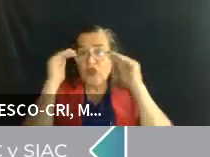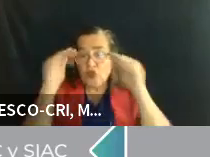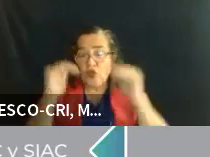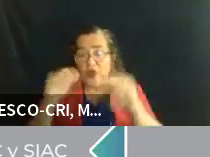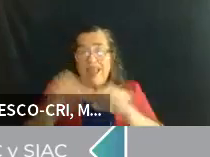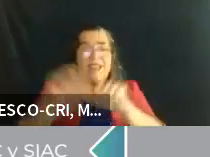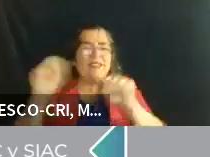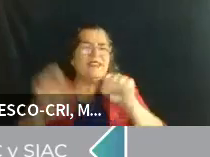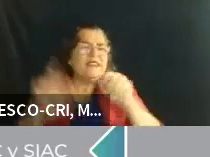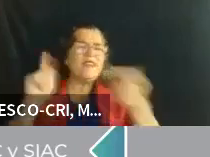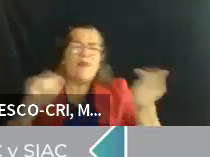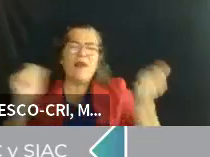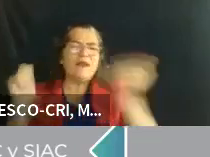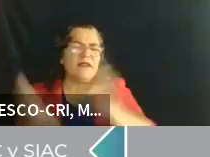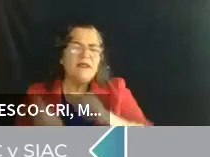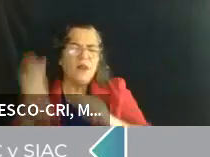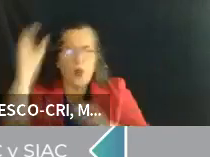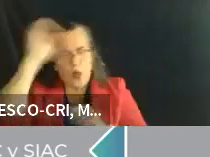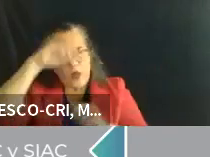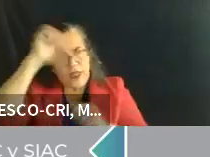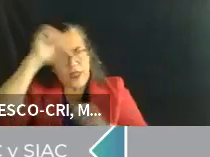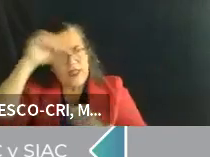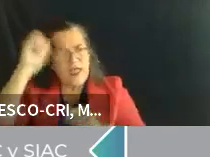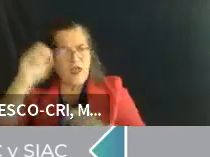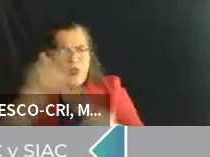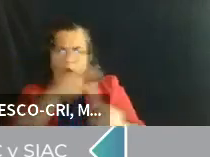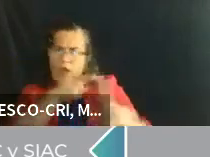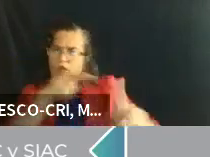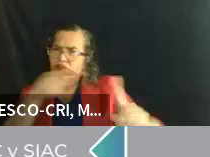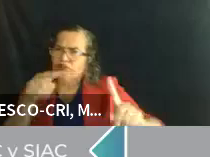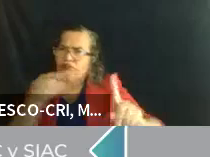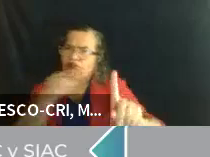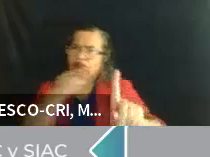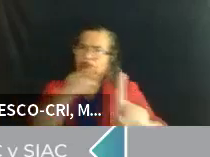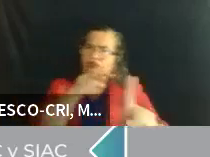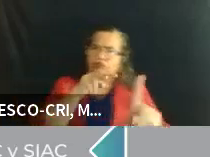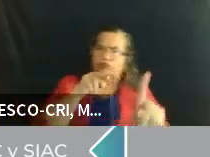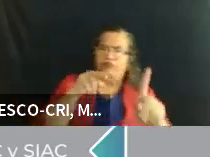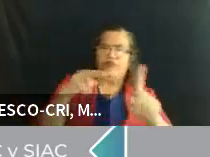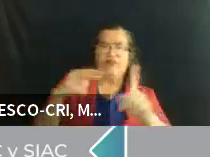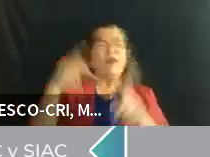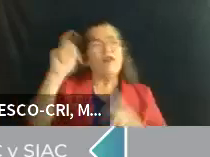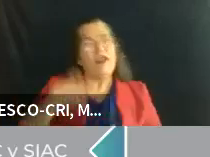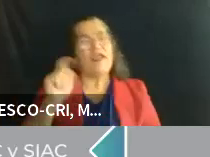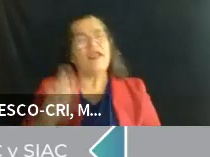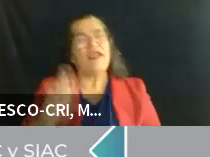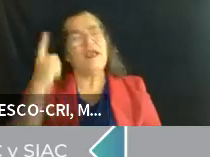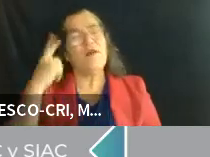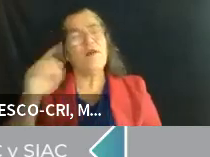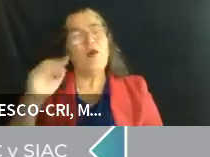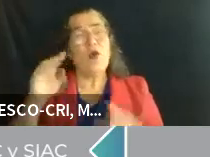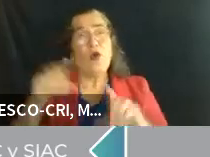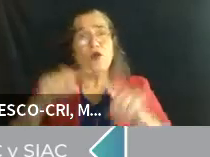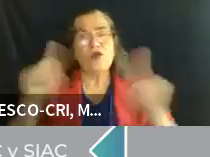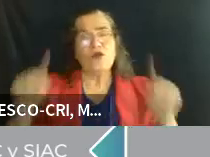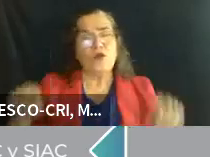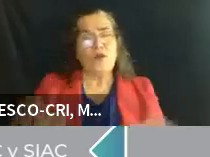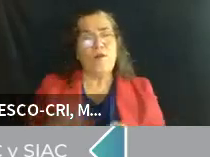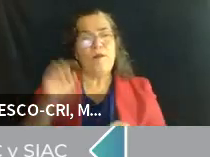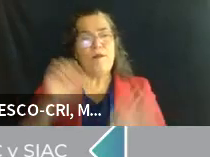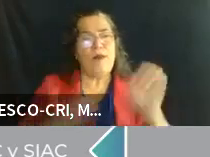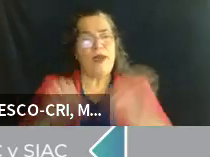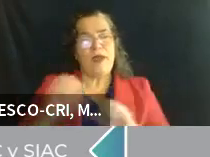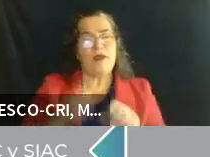se convierte en un criterio o una dimensión requerida por las agencias, por los marcos de evaluación que implementan